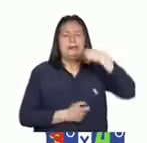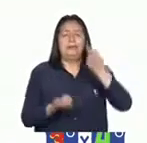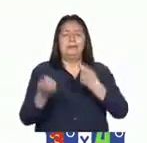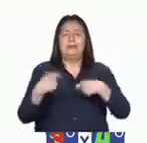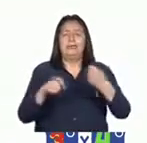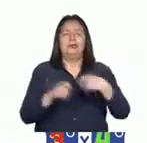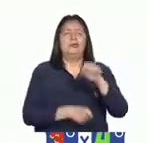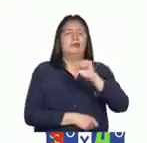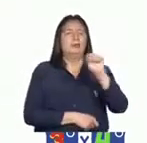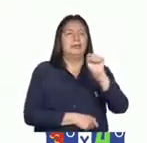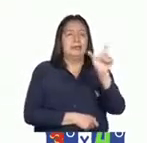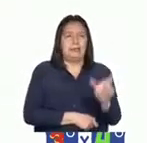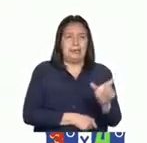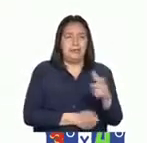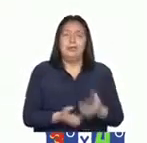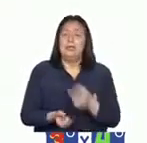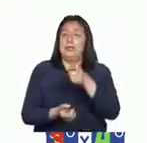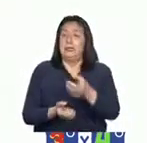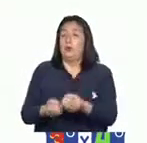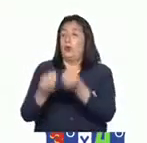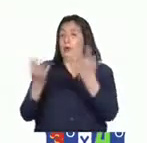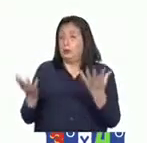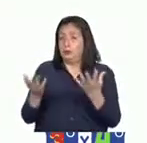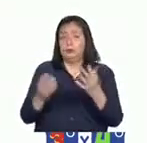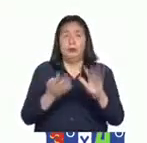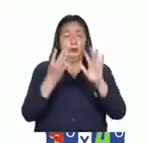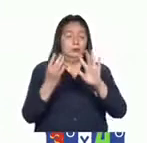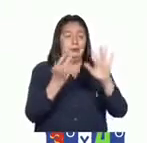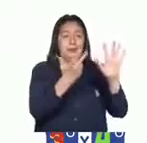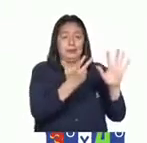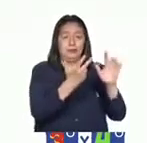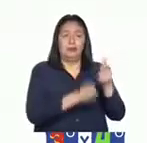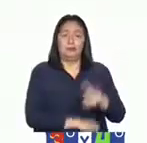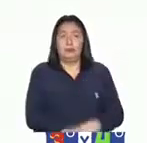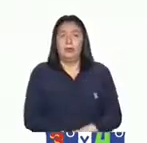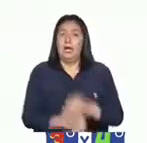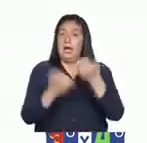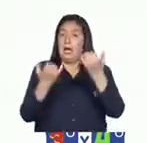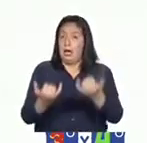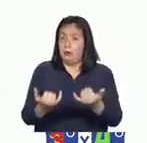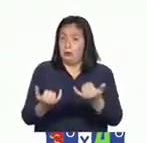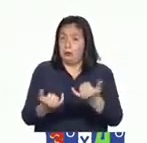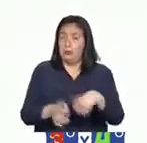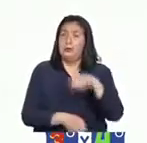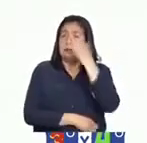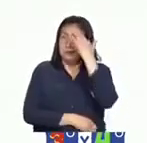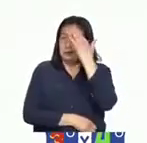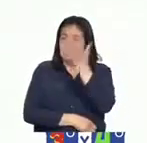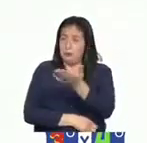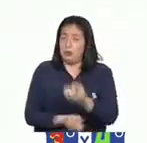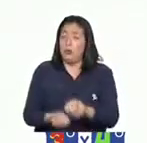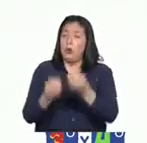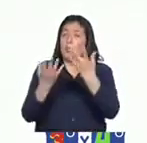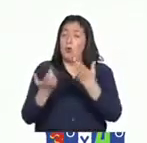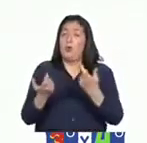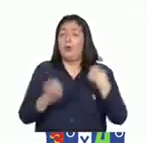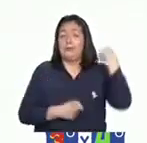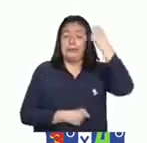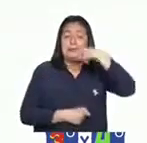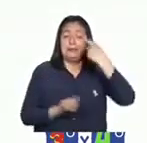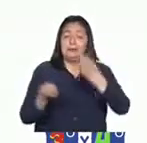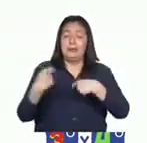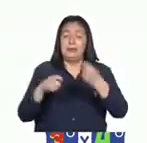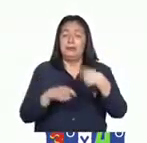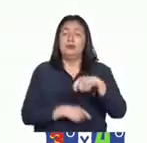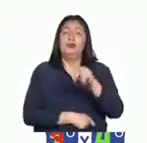vendió Sisa. Esta cantidad es 98. Y ahora sabemos cuántas chalinas